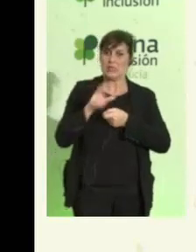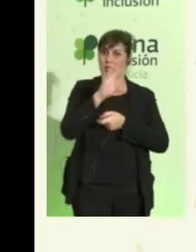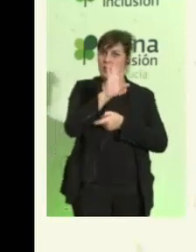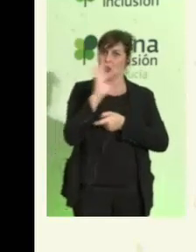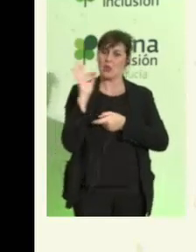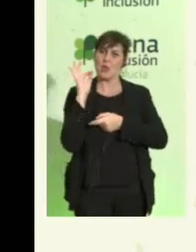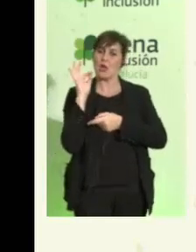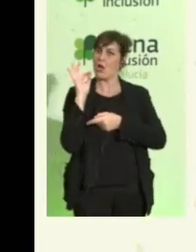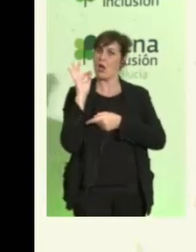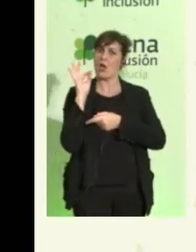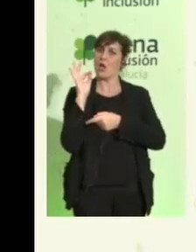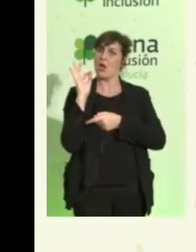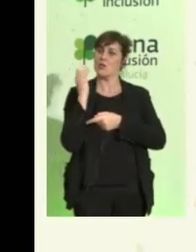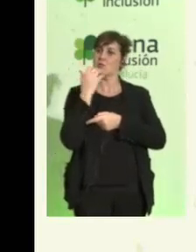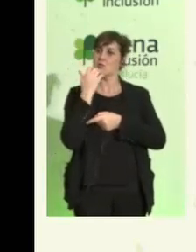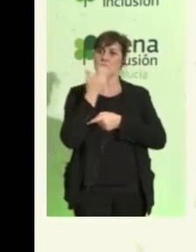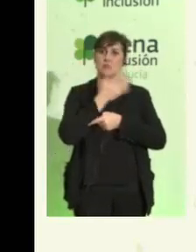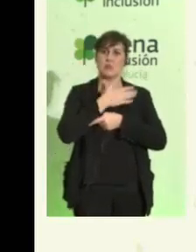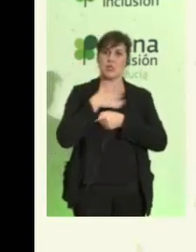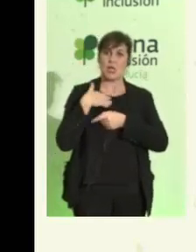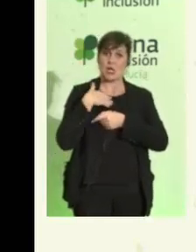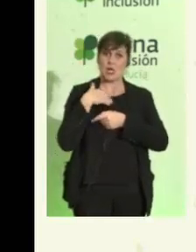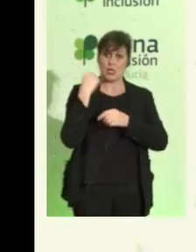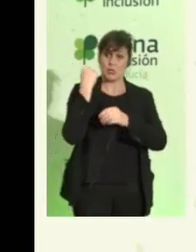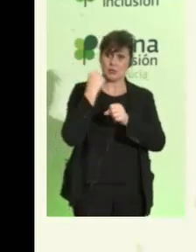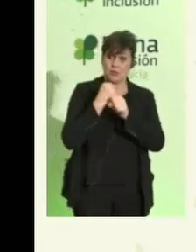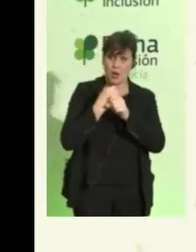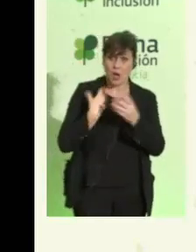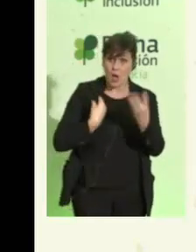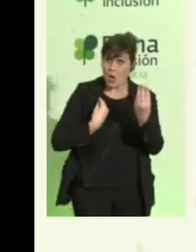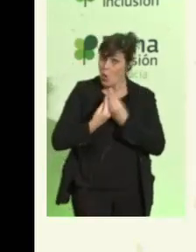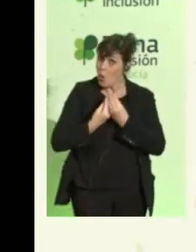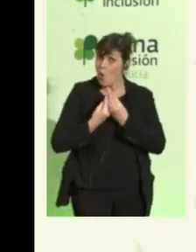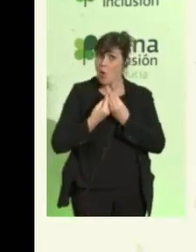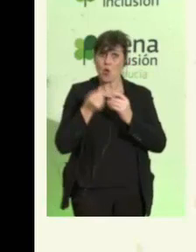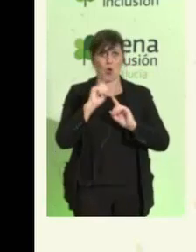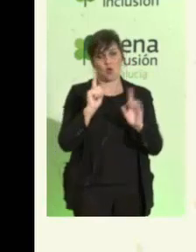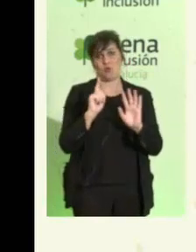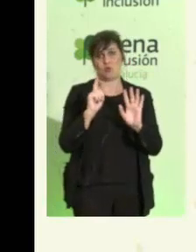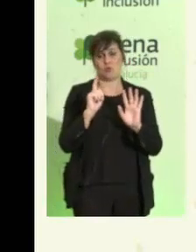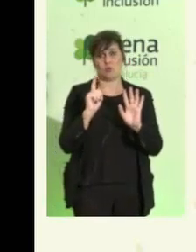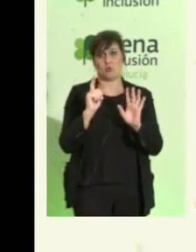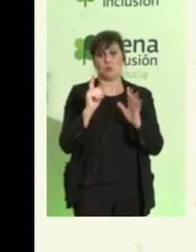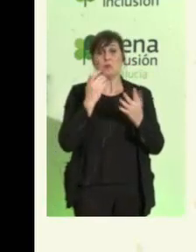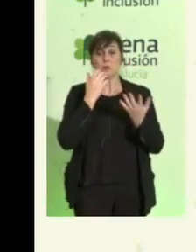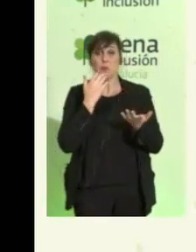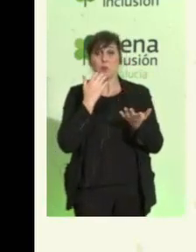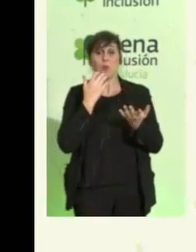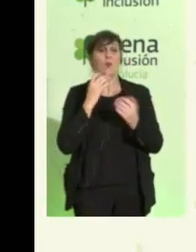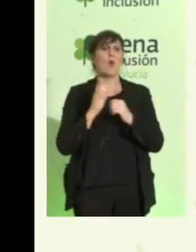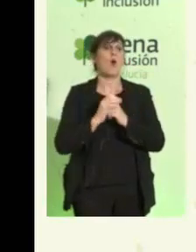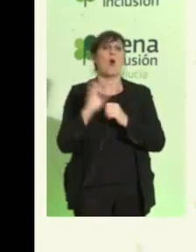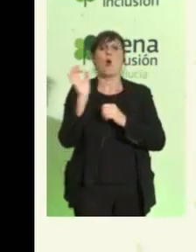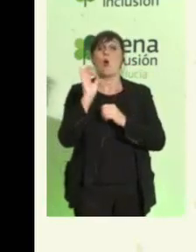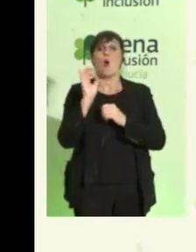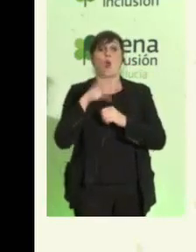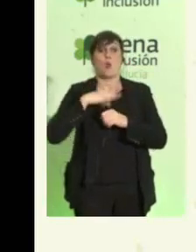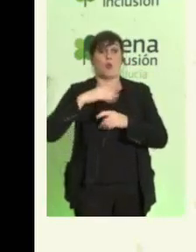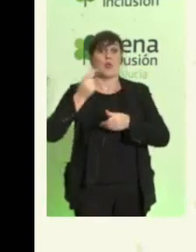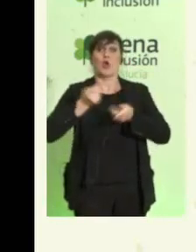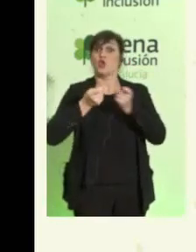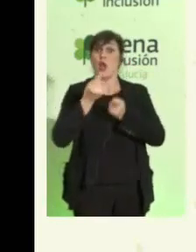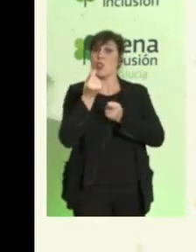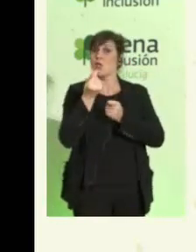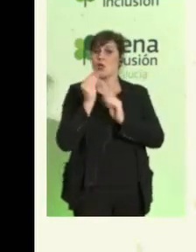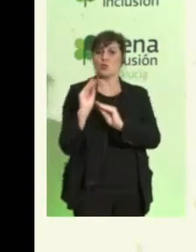que si quería que trabajáramos para ellos, que tuviesen el control sobre su dinero,